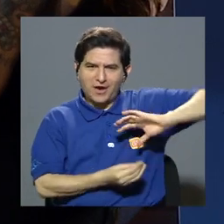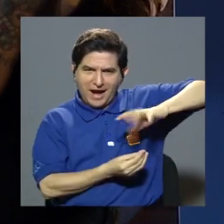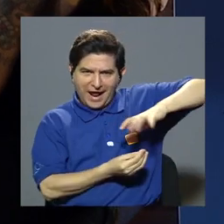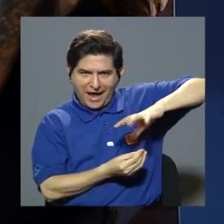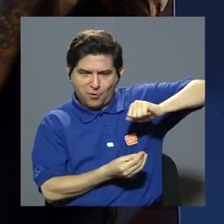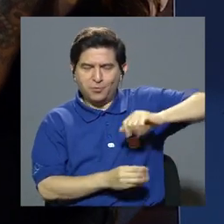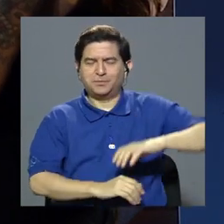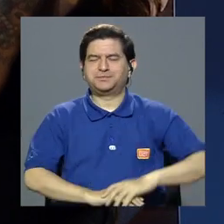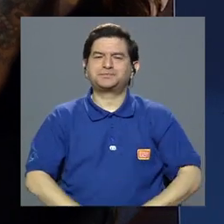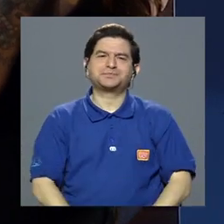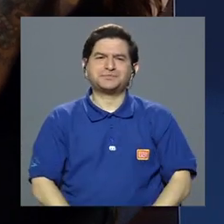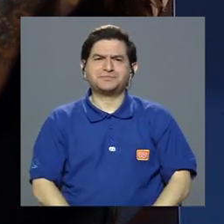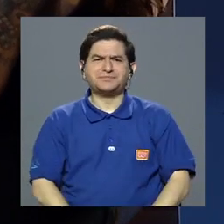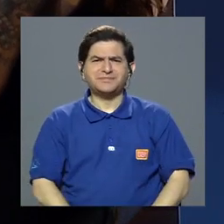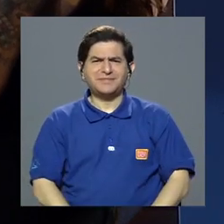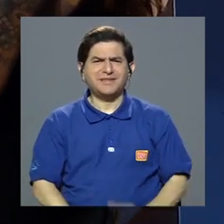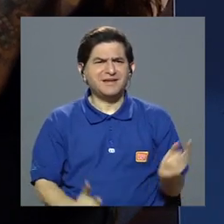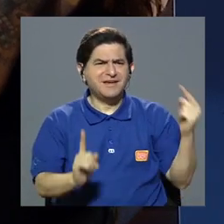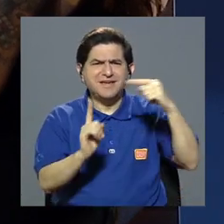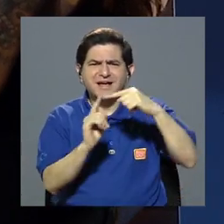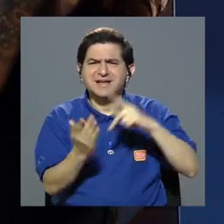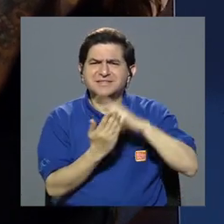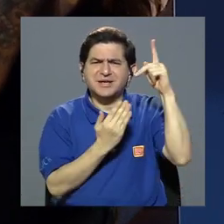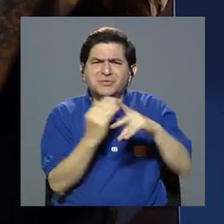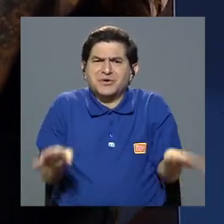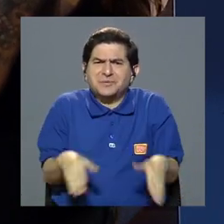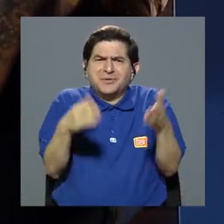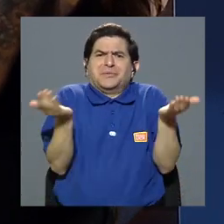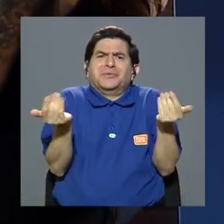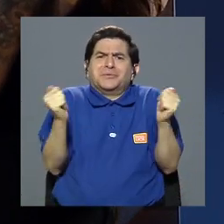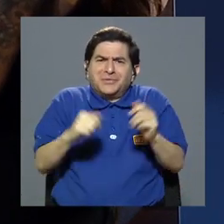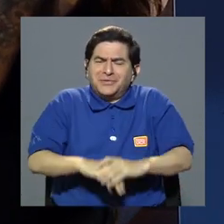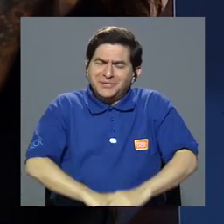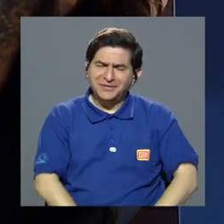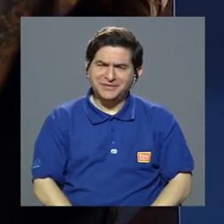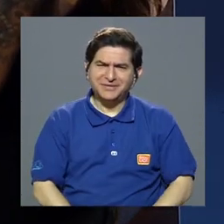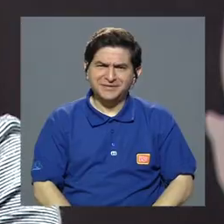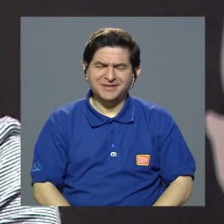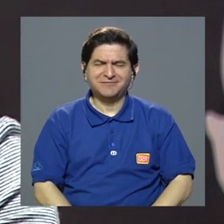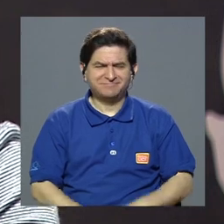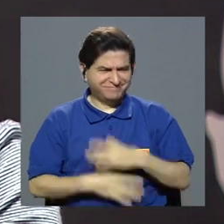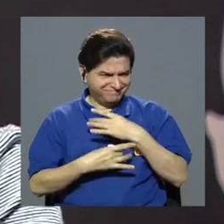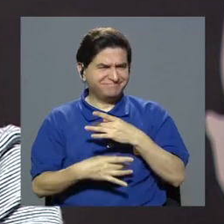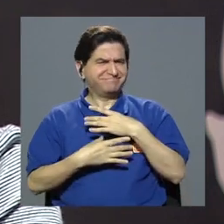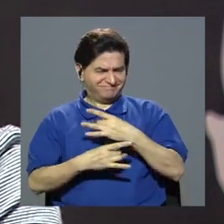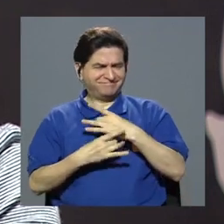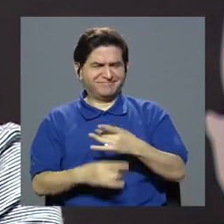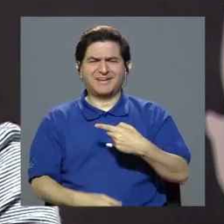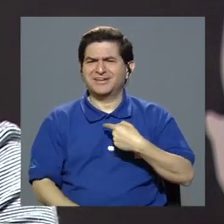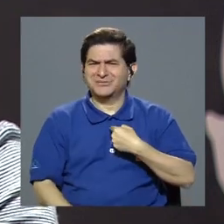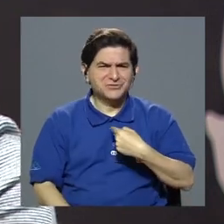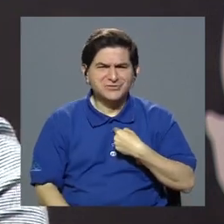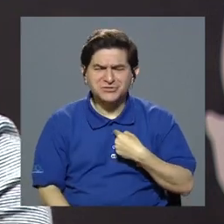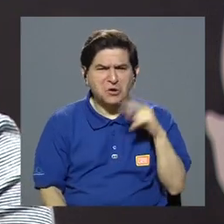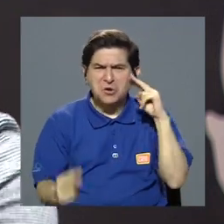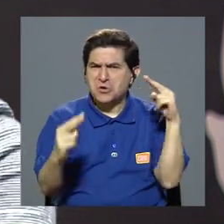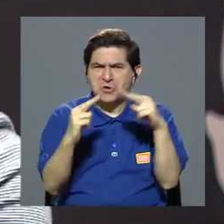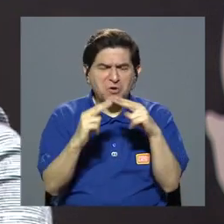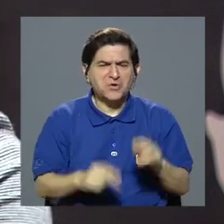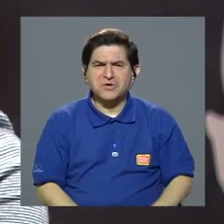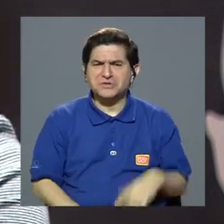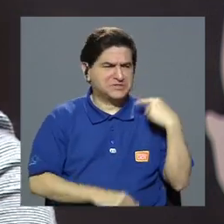naranja y como llegas al programa bueno fue vacilón porque de hecho yo no